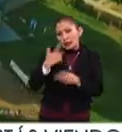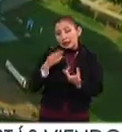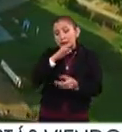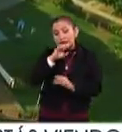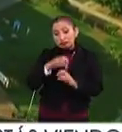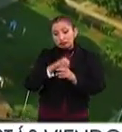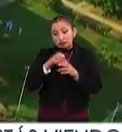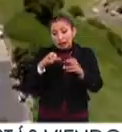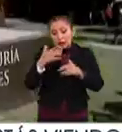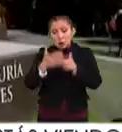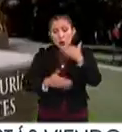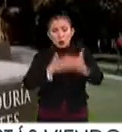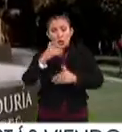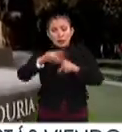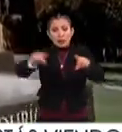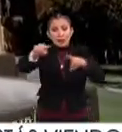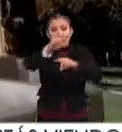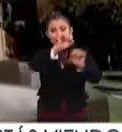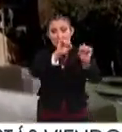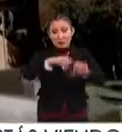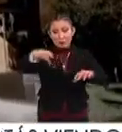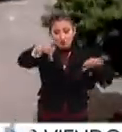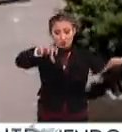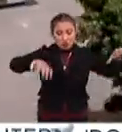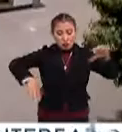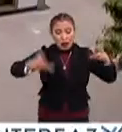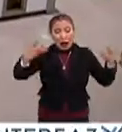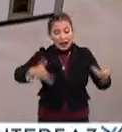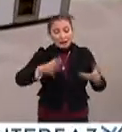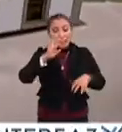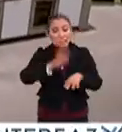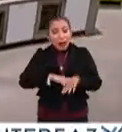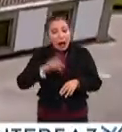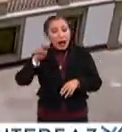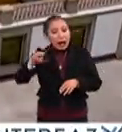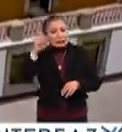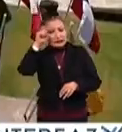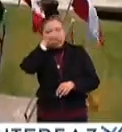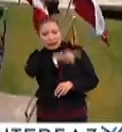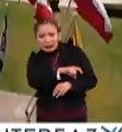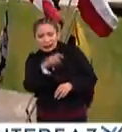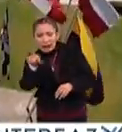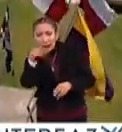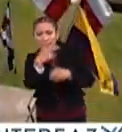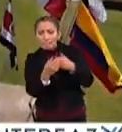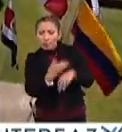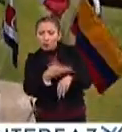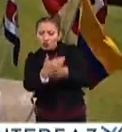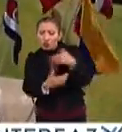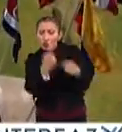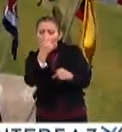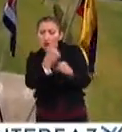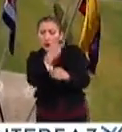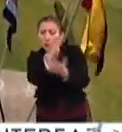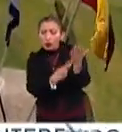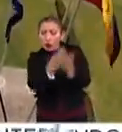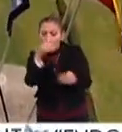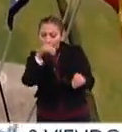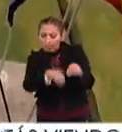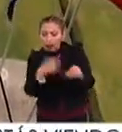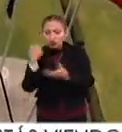acelerado crecimiento y la diversificación del sistema han generado un mayor grado de complejidad en los procesos anuales de